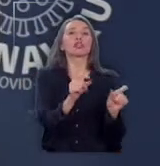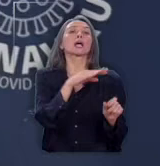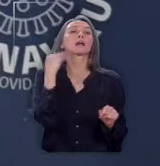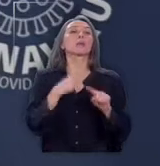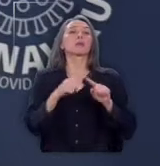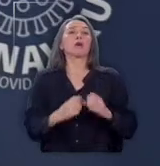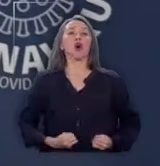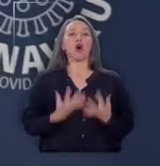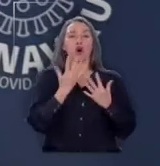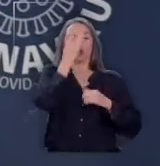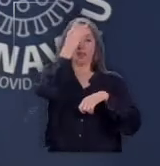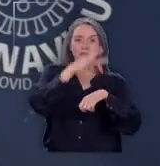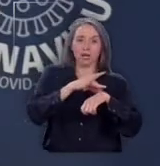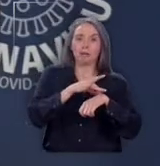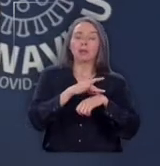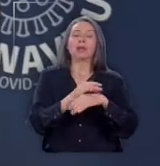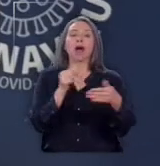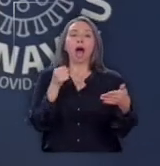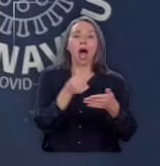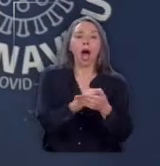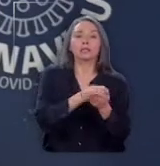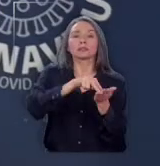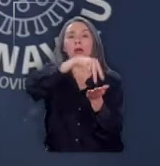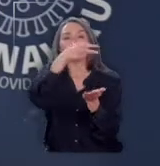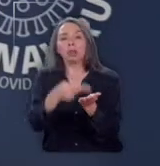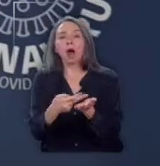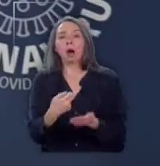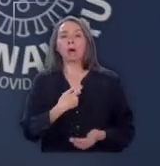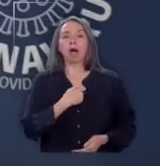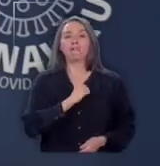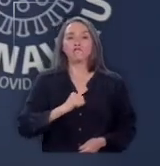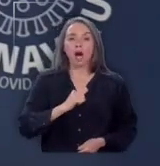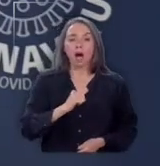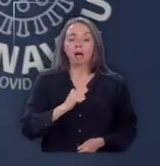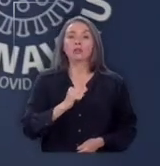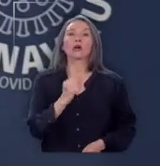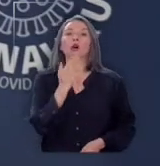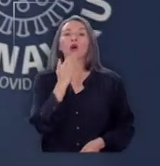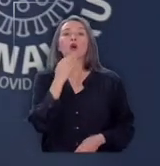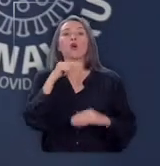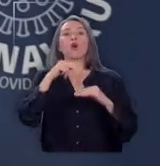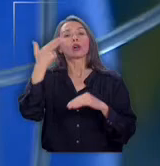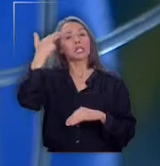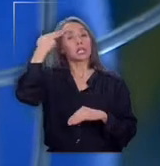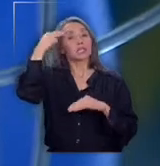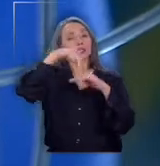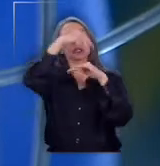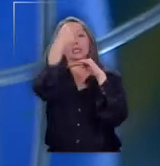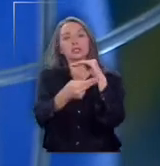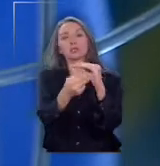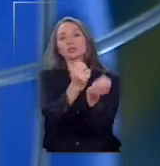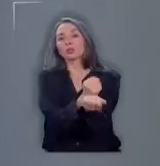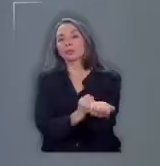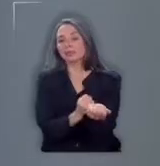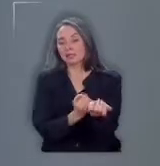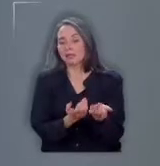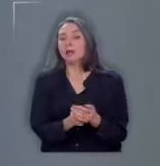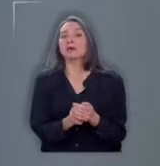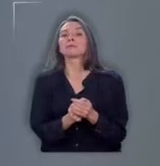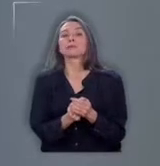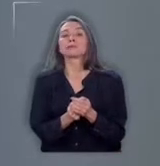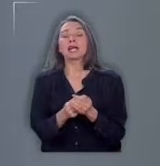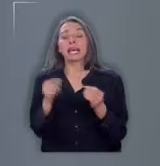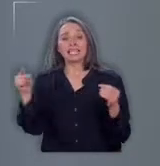ejemplo traumas accidentes infartos lamentablemente también suicidios y por lo tanto se